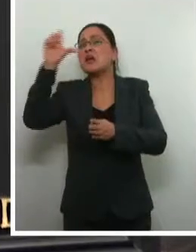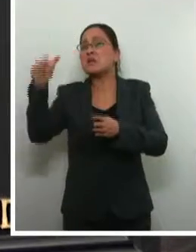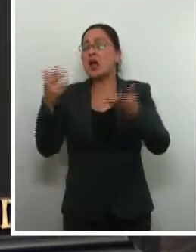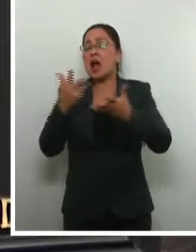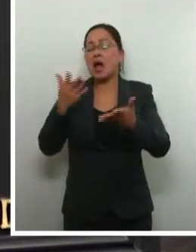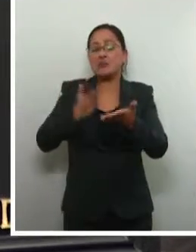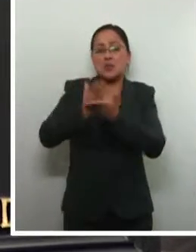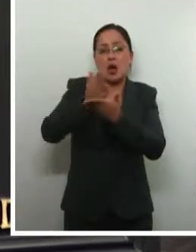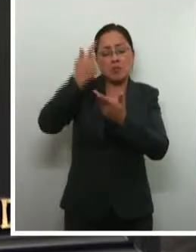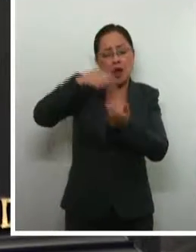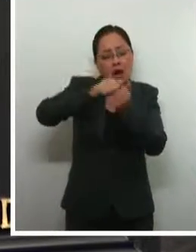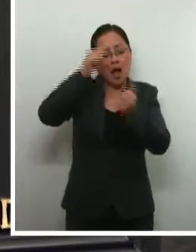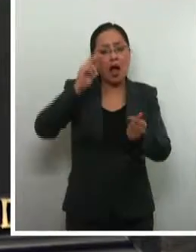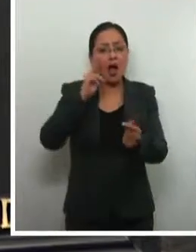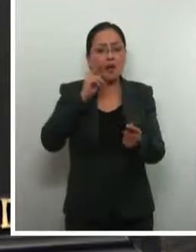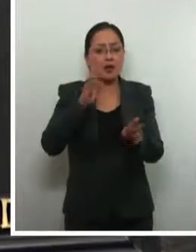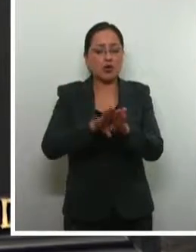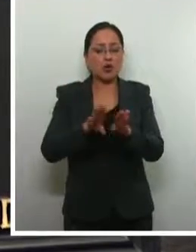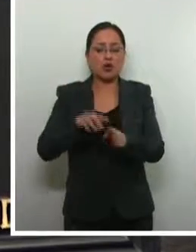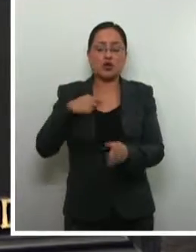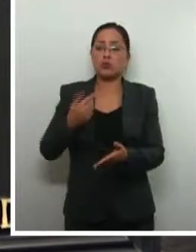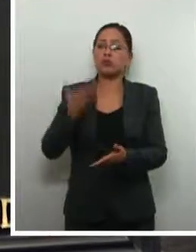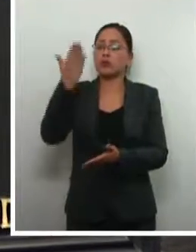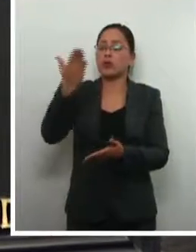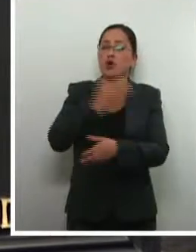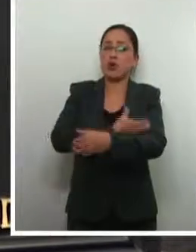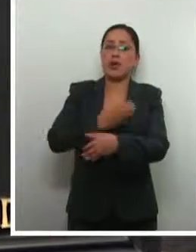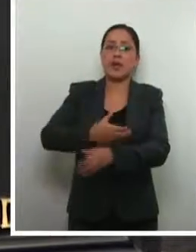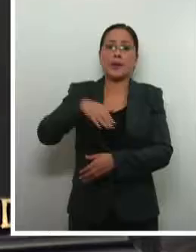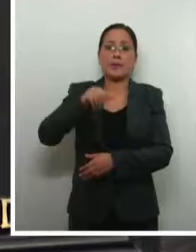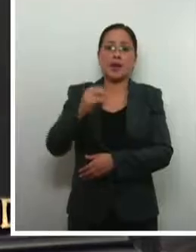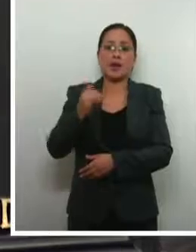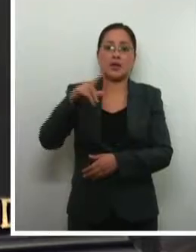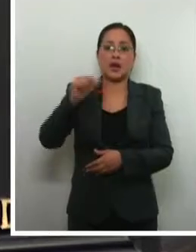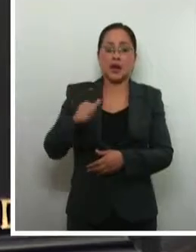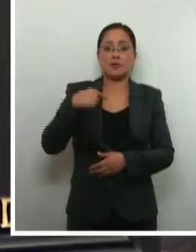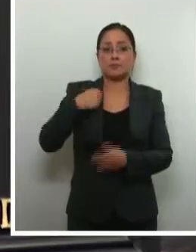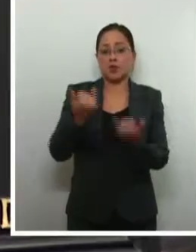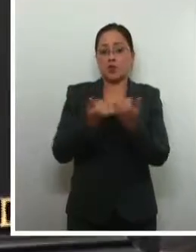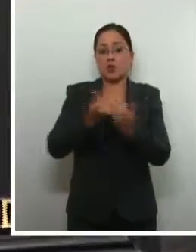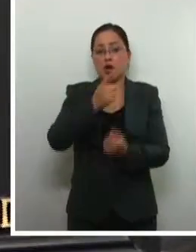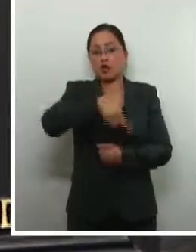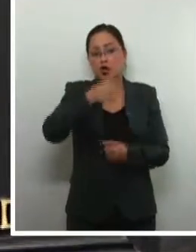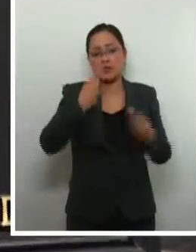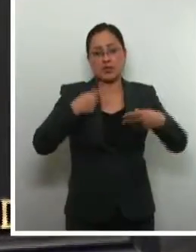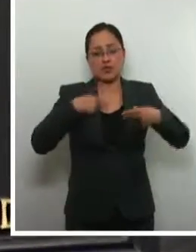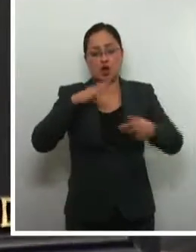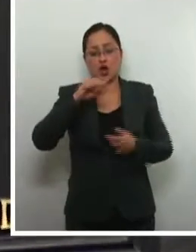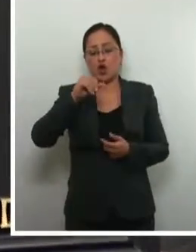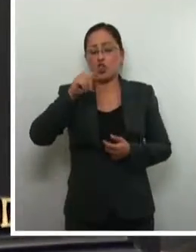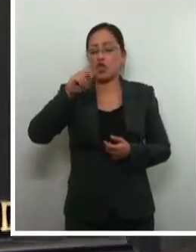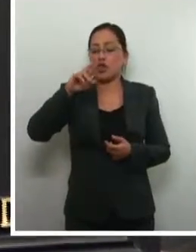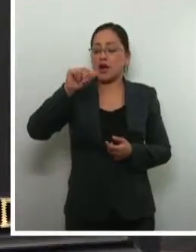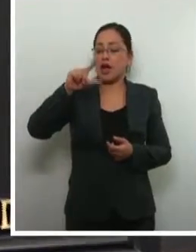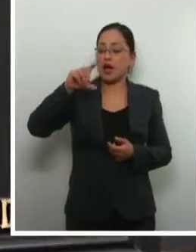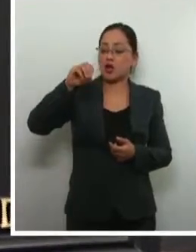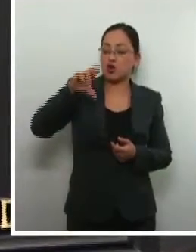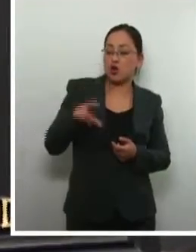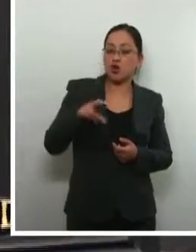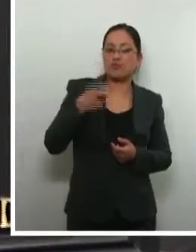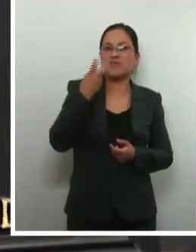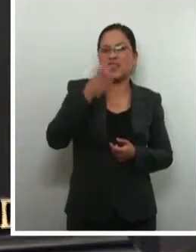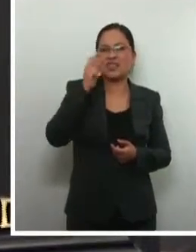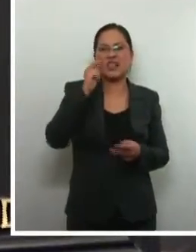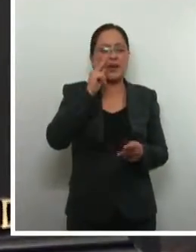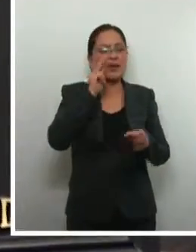que plantearía a la compañera Mayela y a los que están aquí como contralores ciudadanos o contraloras,